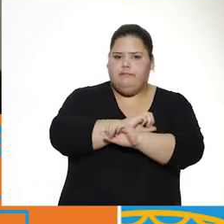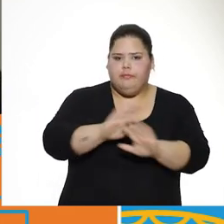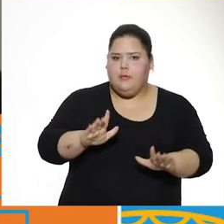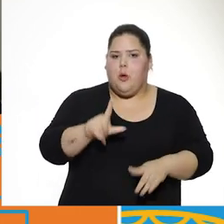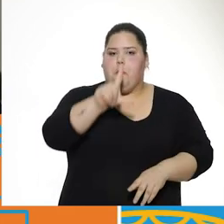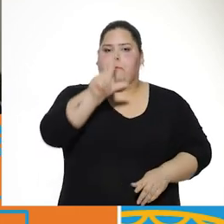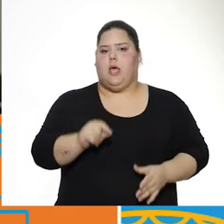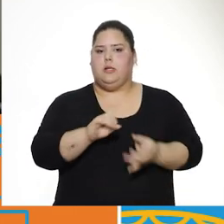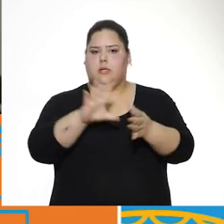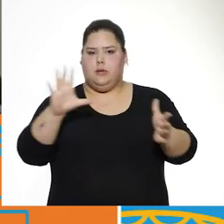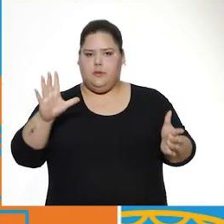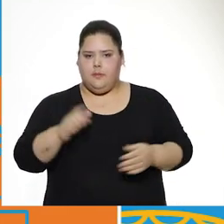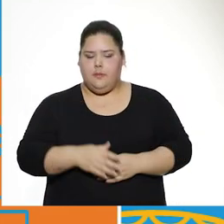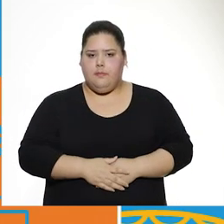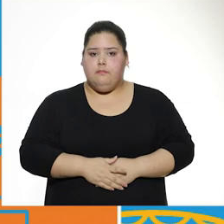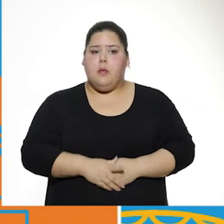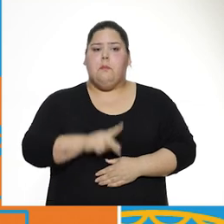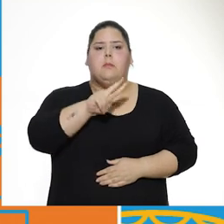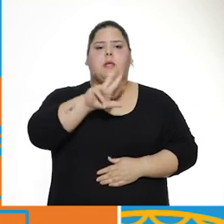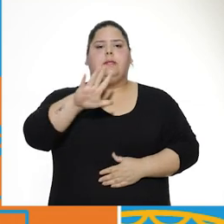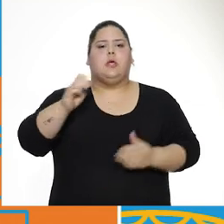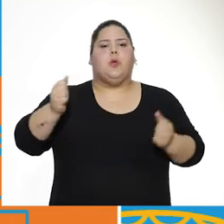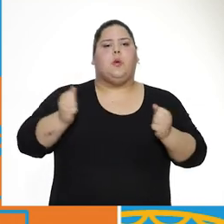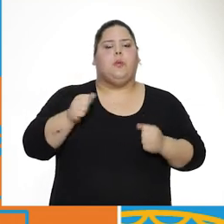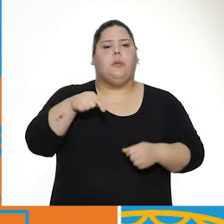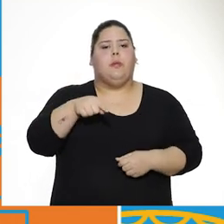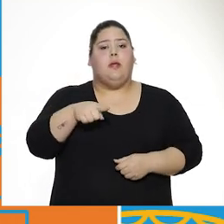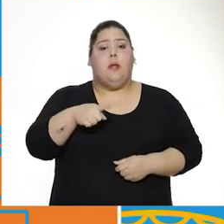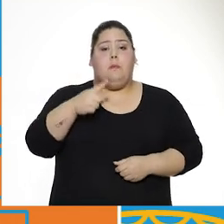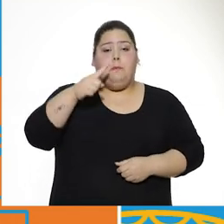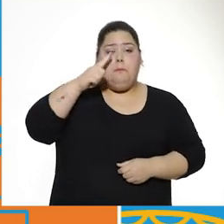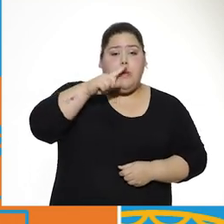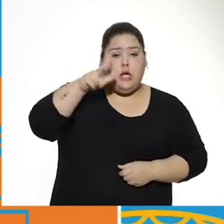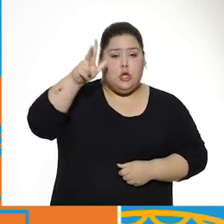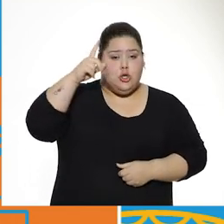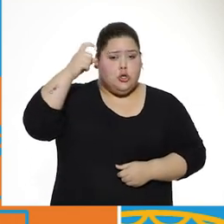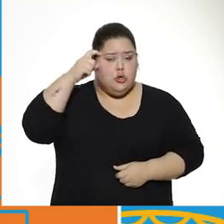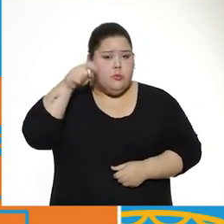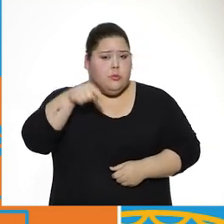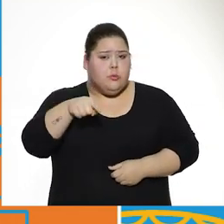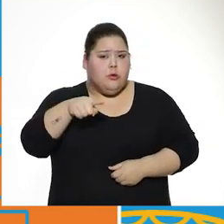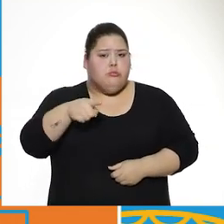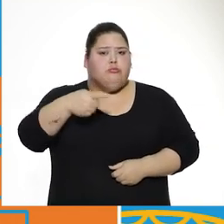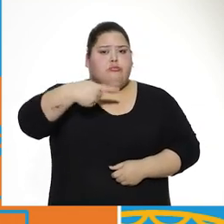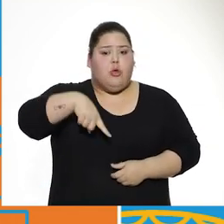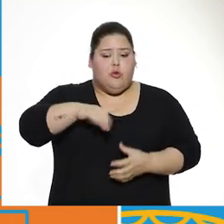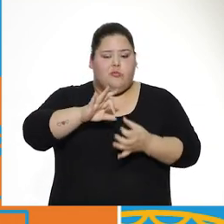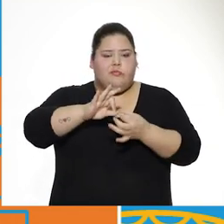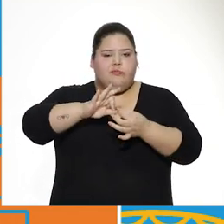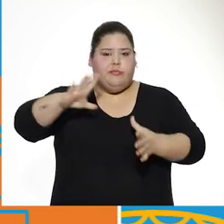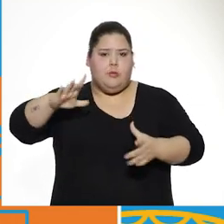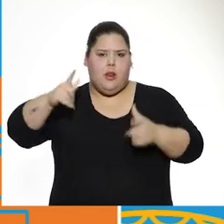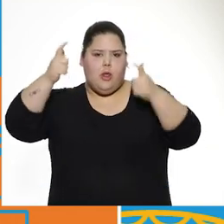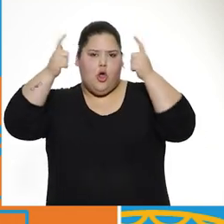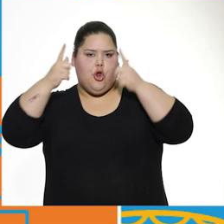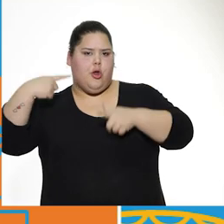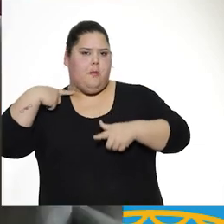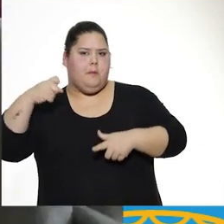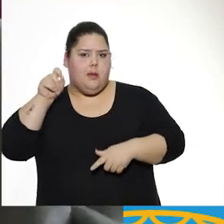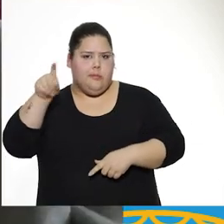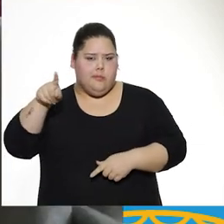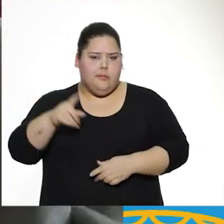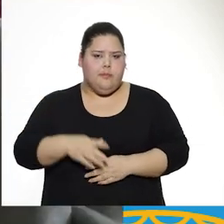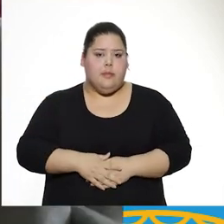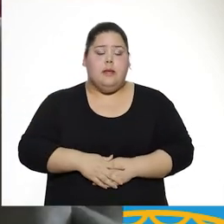para convertirse en un país libre. El 25 de mayo de 1810 fuimos liberados del reinado de